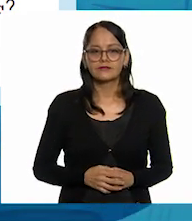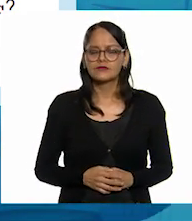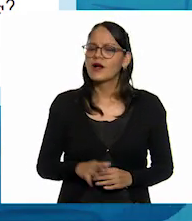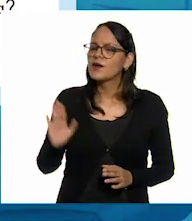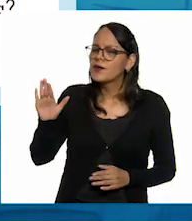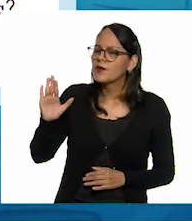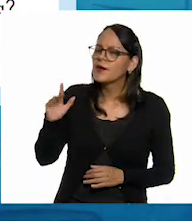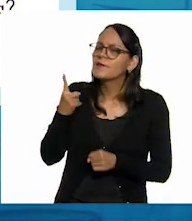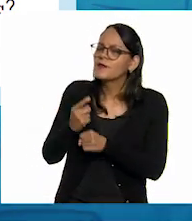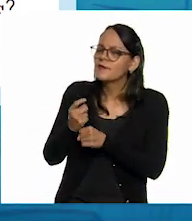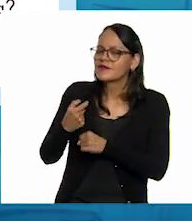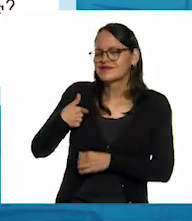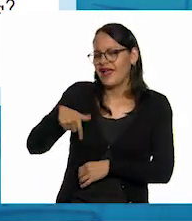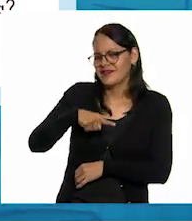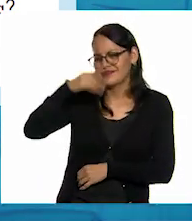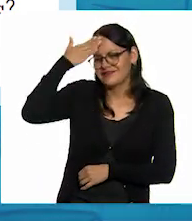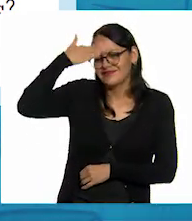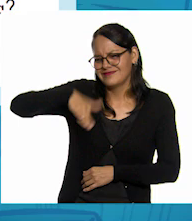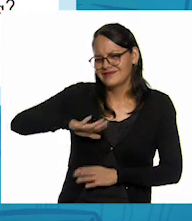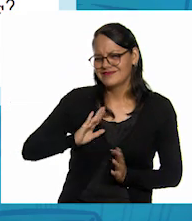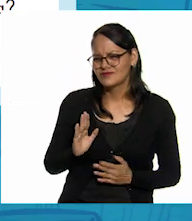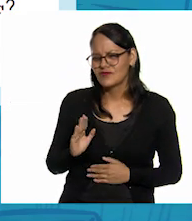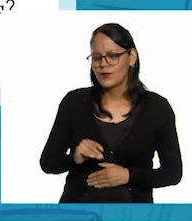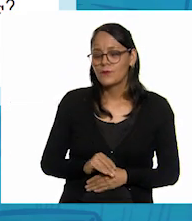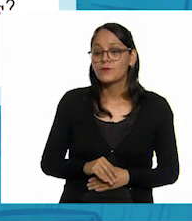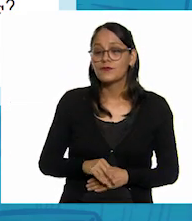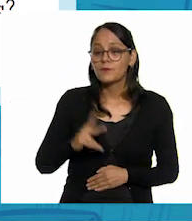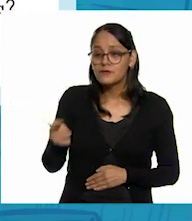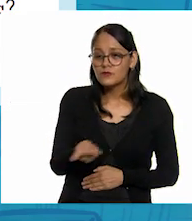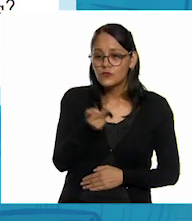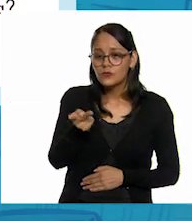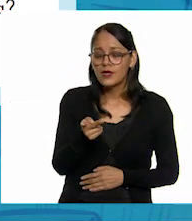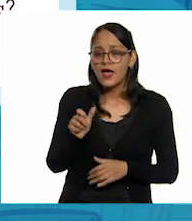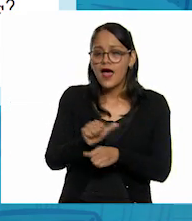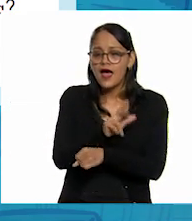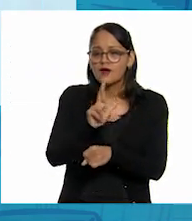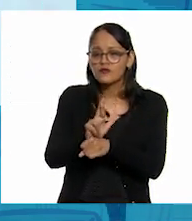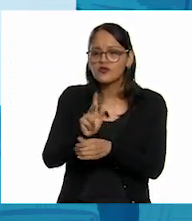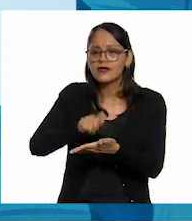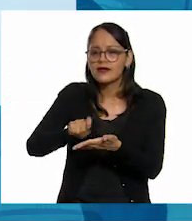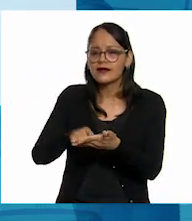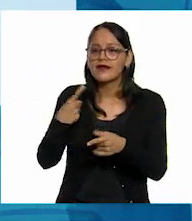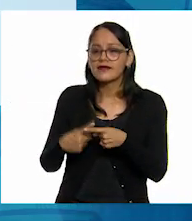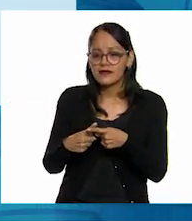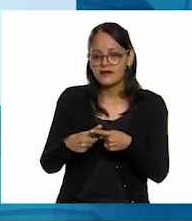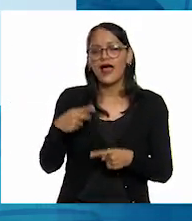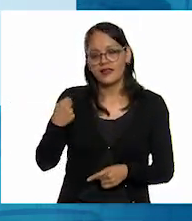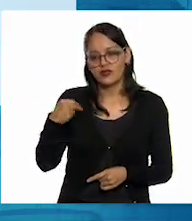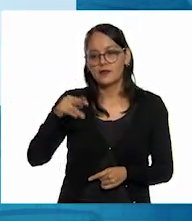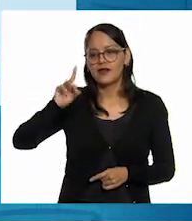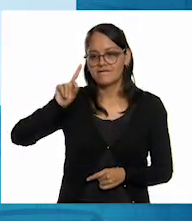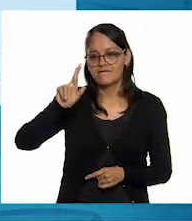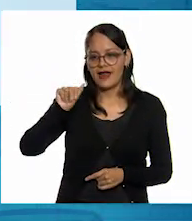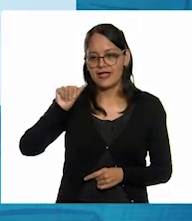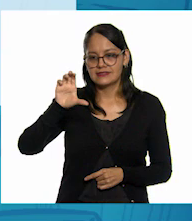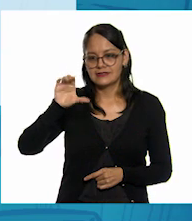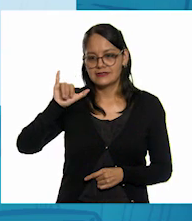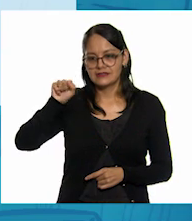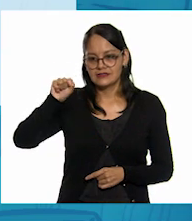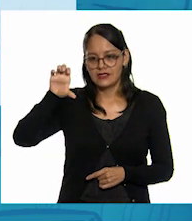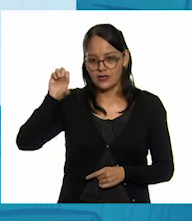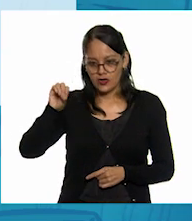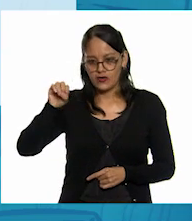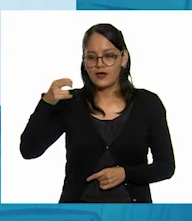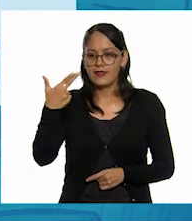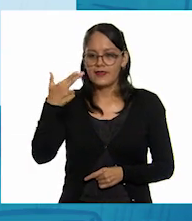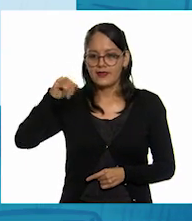Bueno, la primera ya la sabemos. ¿Quién es el autor del cuento? Pues es Francisco Hinojosa. Así es.